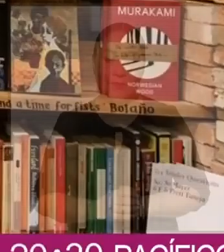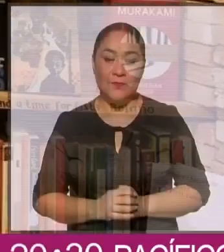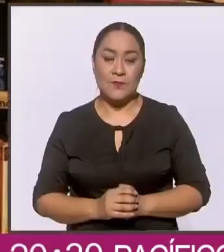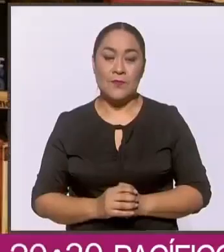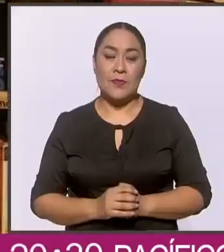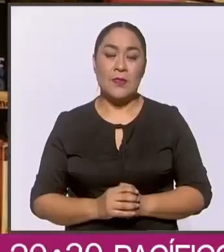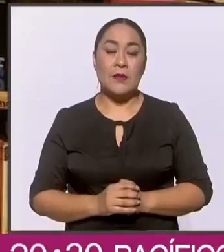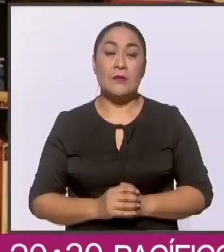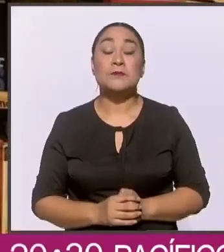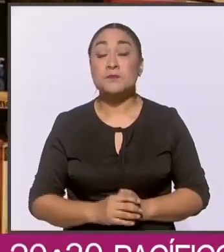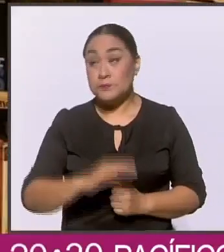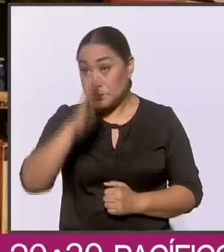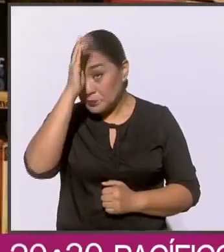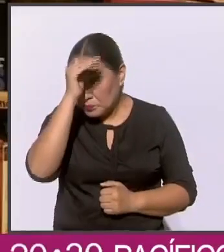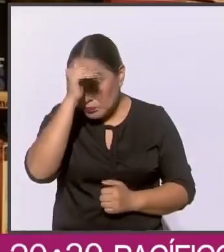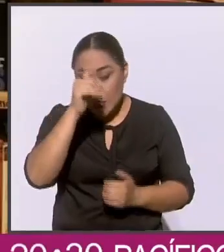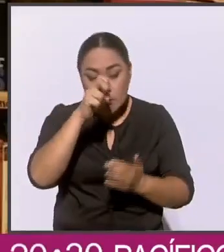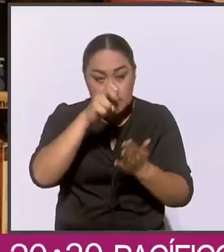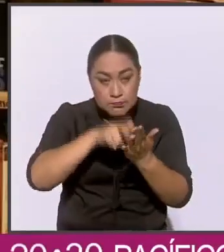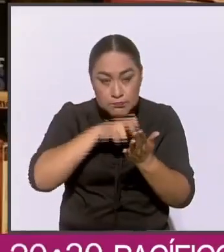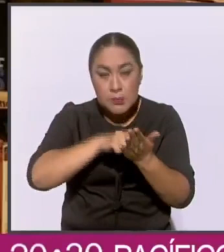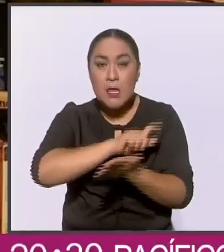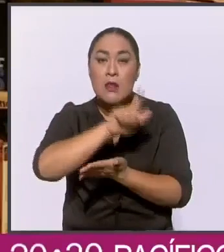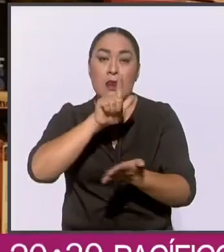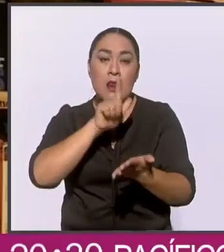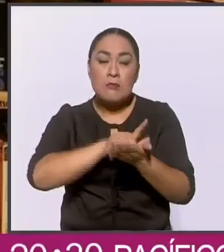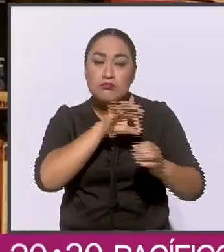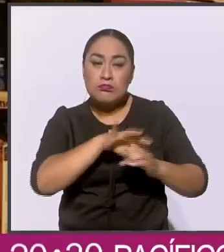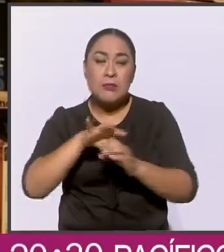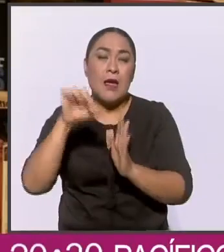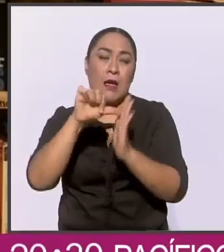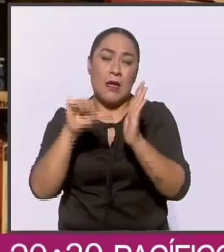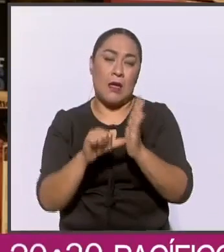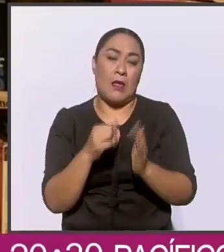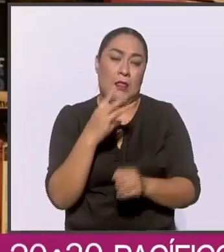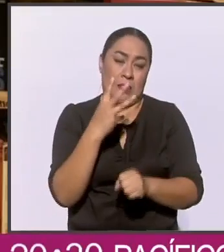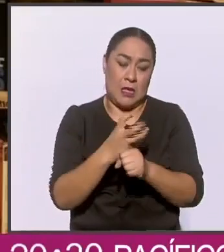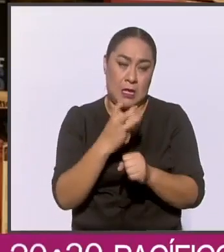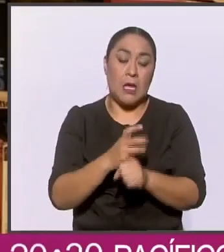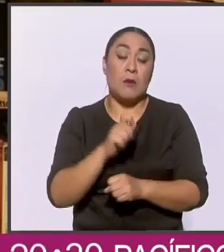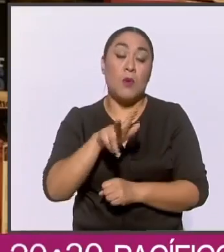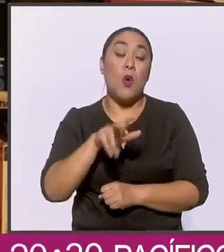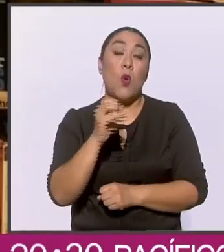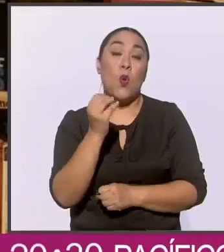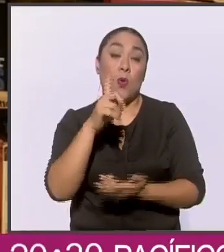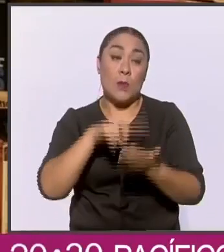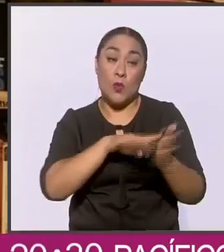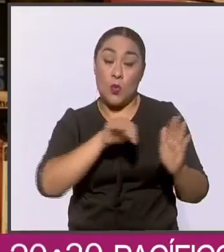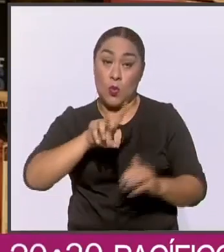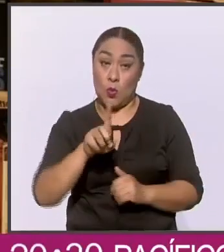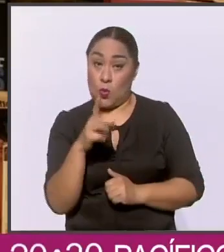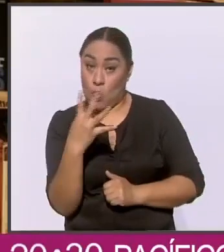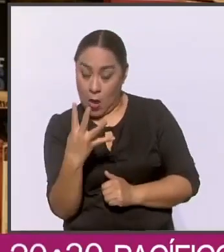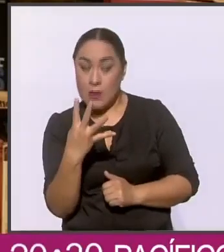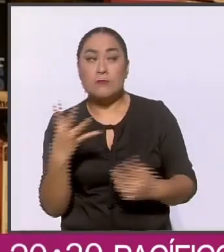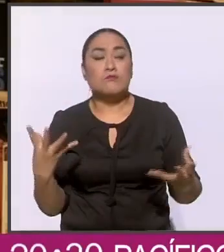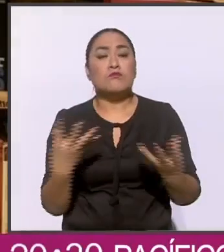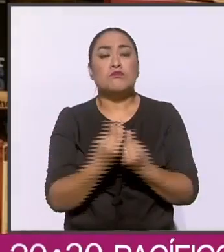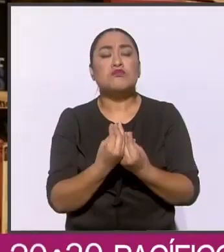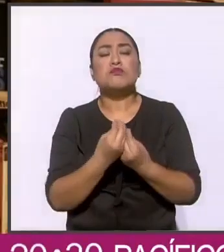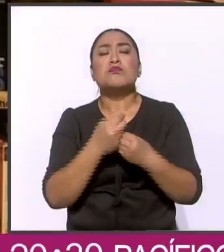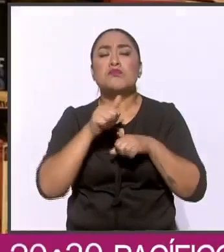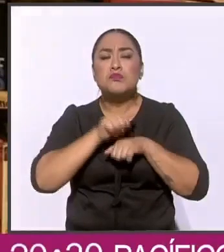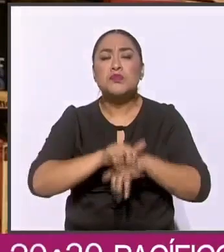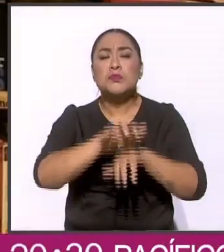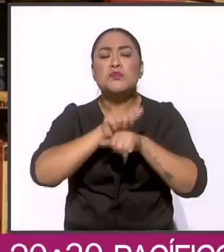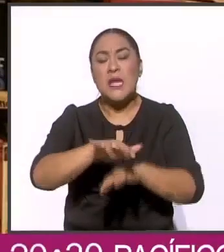Una vez aprobada la reforma al artículo 3, el 28 de octubre de 1934 se organizó una gran manifestación